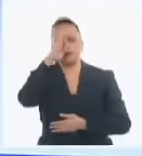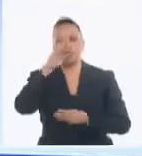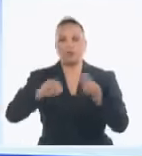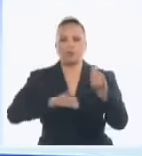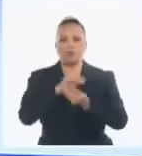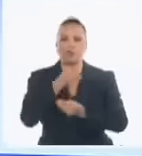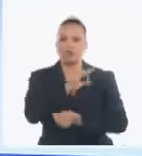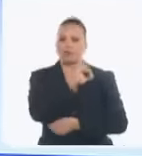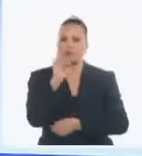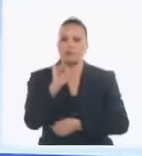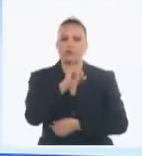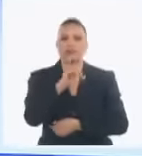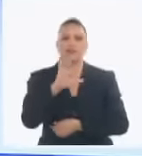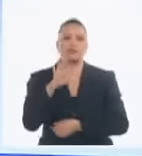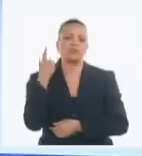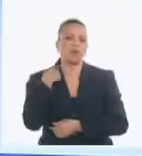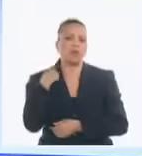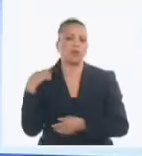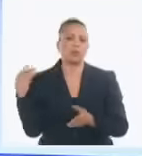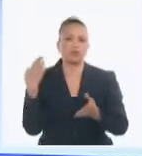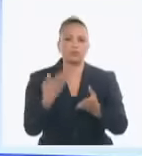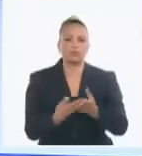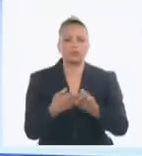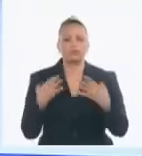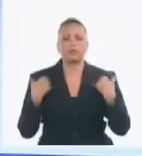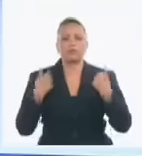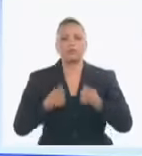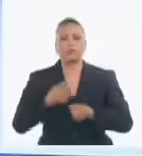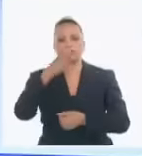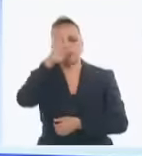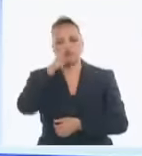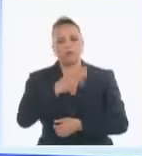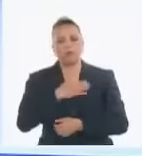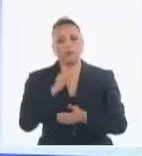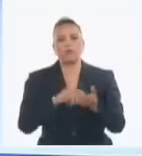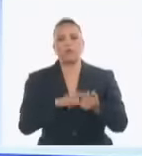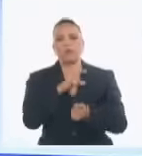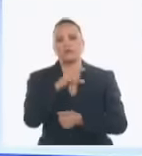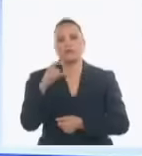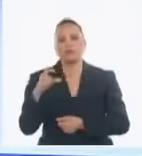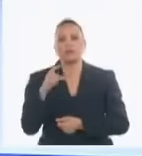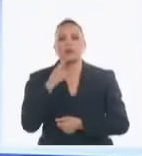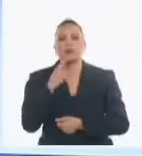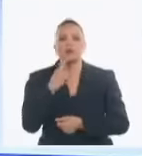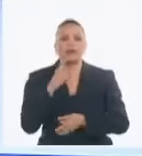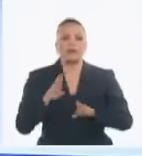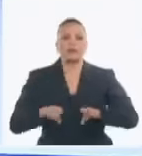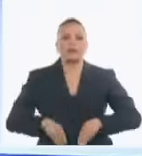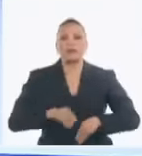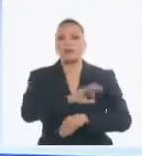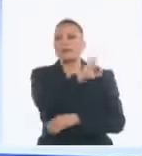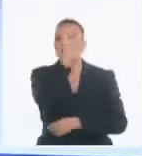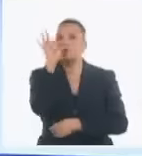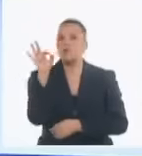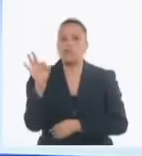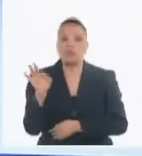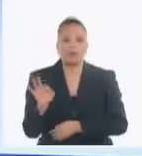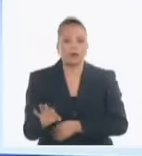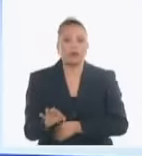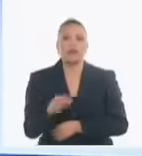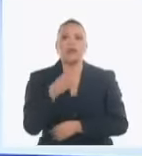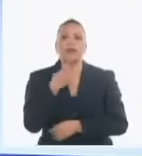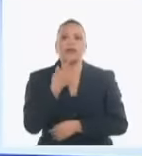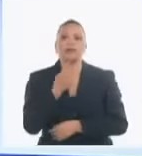estos 65 años La dirección de nuestro partido y gobierno nunca ha permitido ni permitirá jamás la